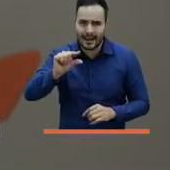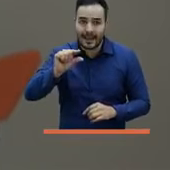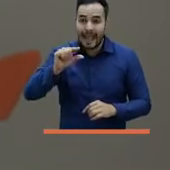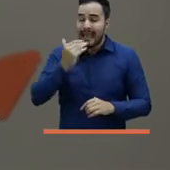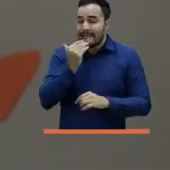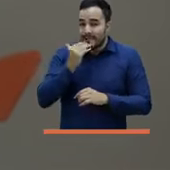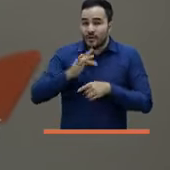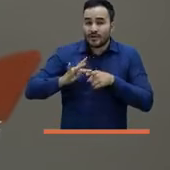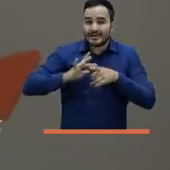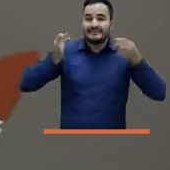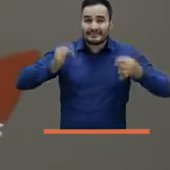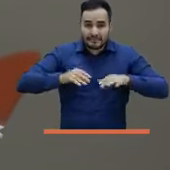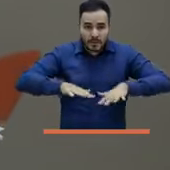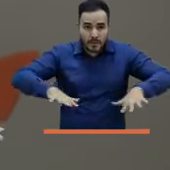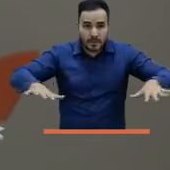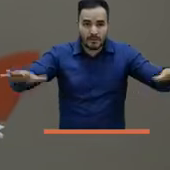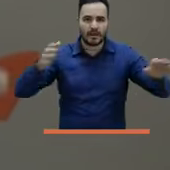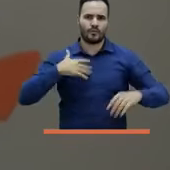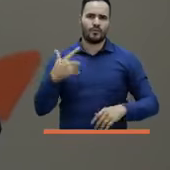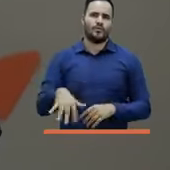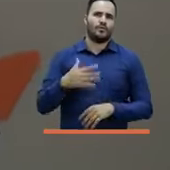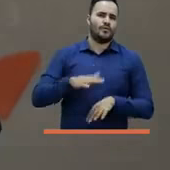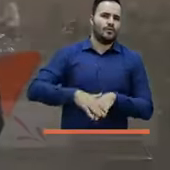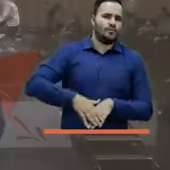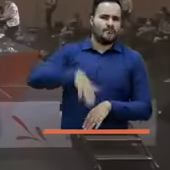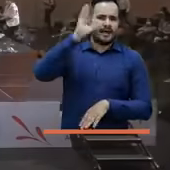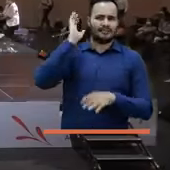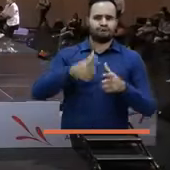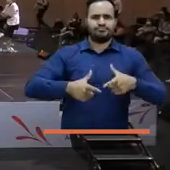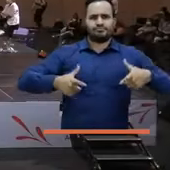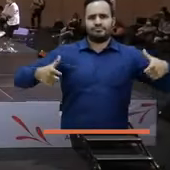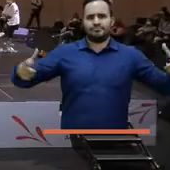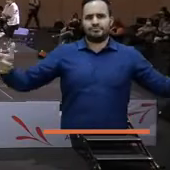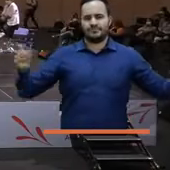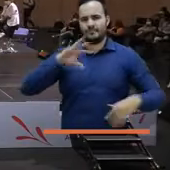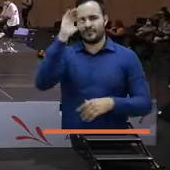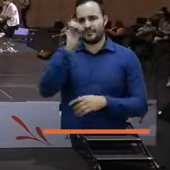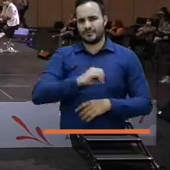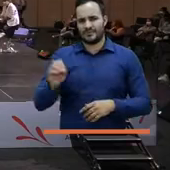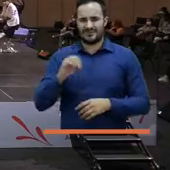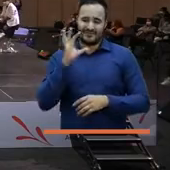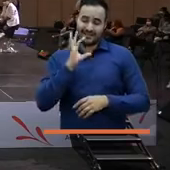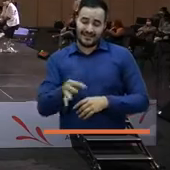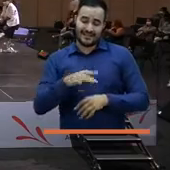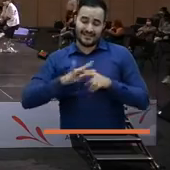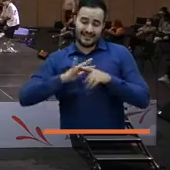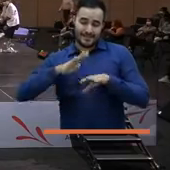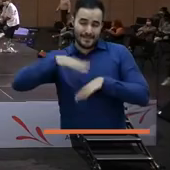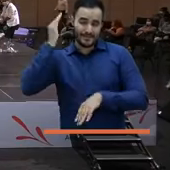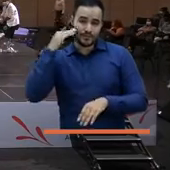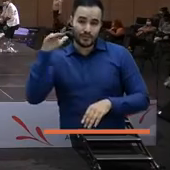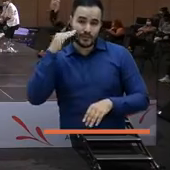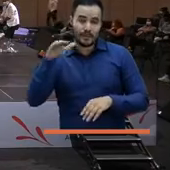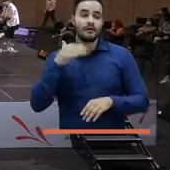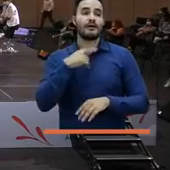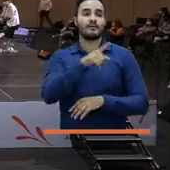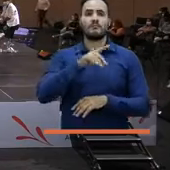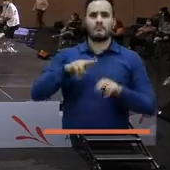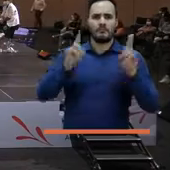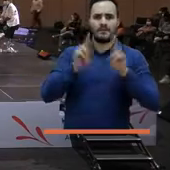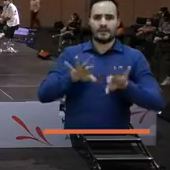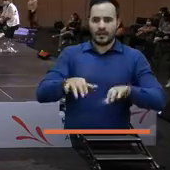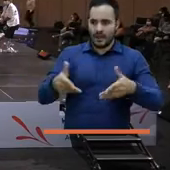55 por ciento de la población del país en este caso está representado de mujeres pudieran acceder a esos elementos de